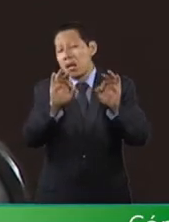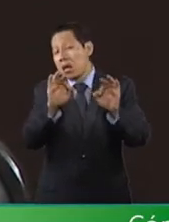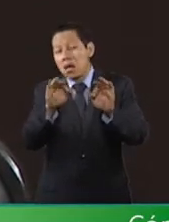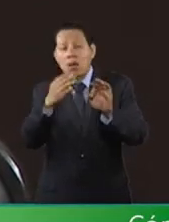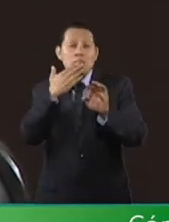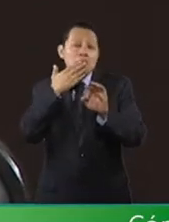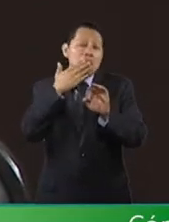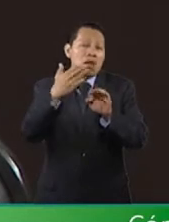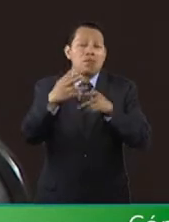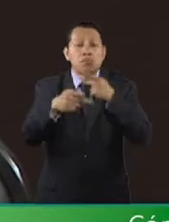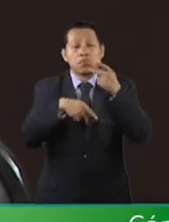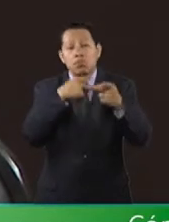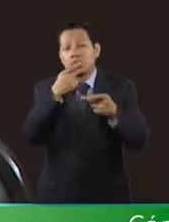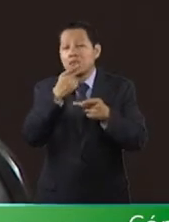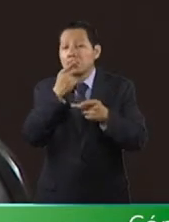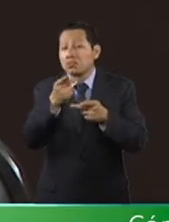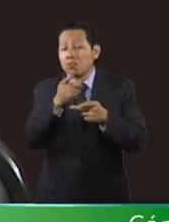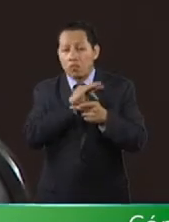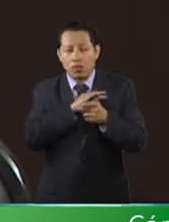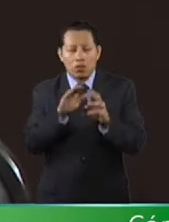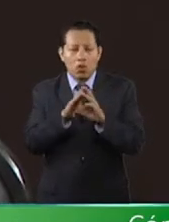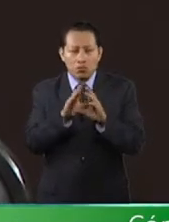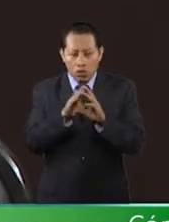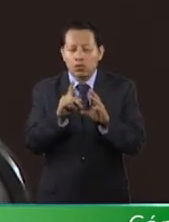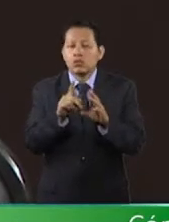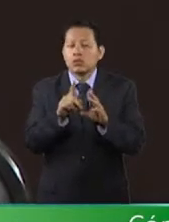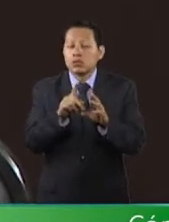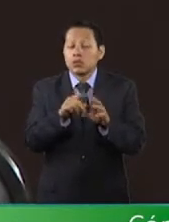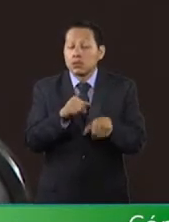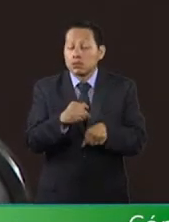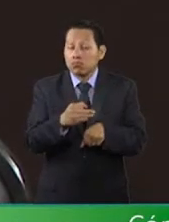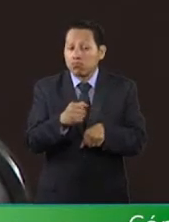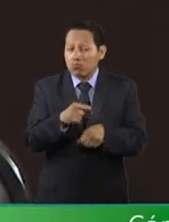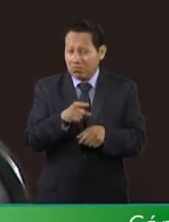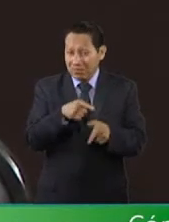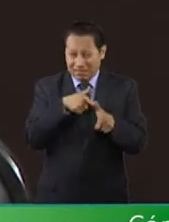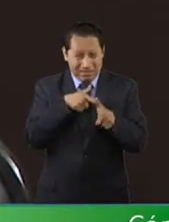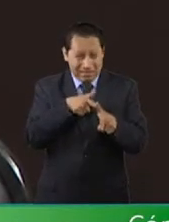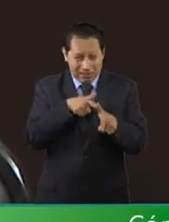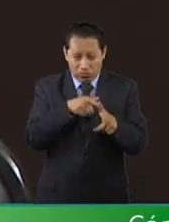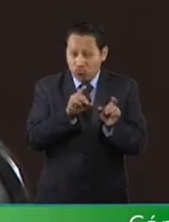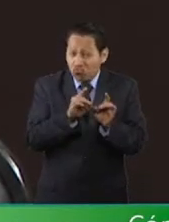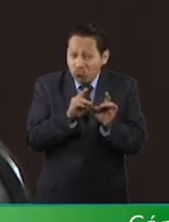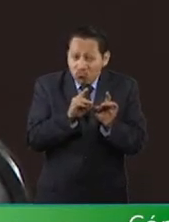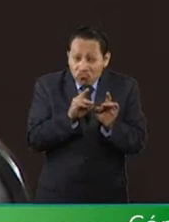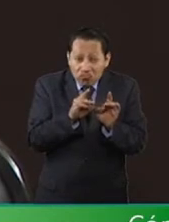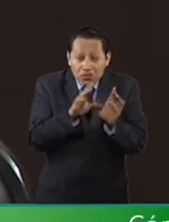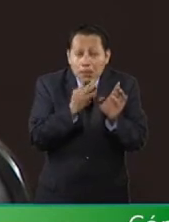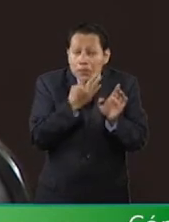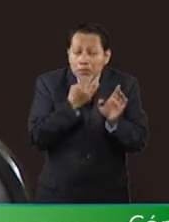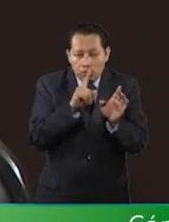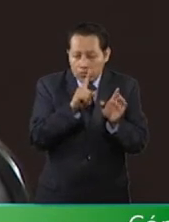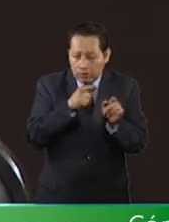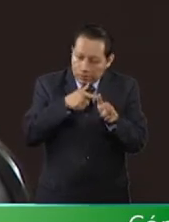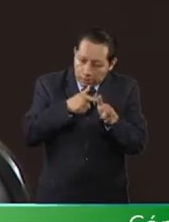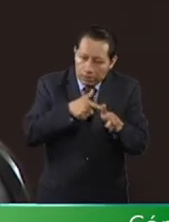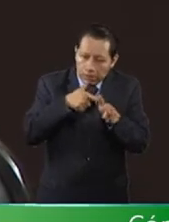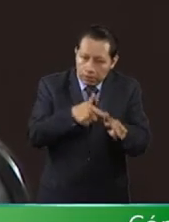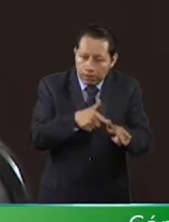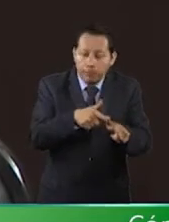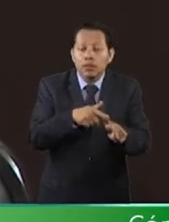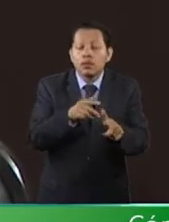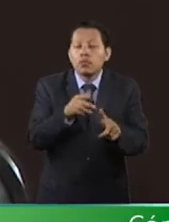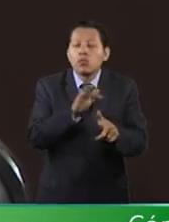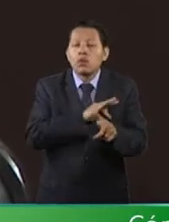convertir en permanente lo que debe ser una excepción terminarán definitivamente con la alternativa